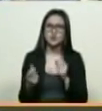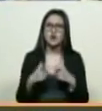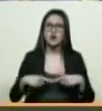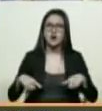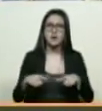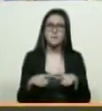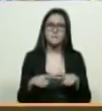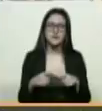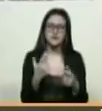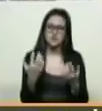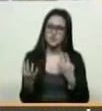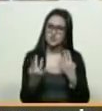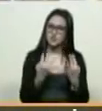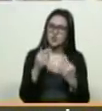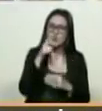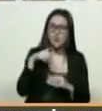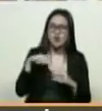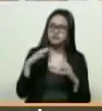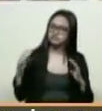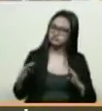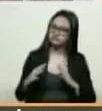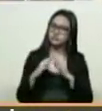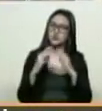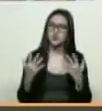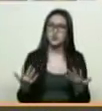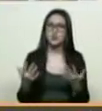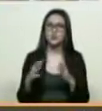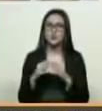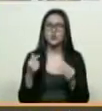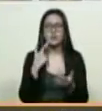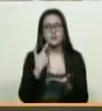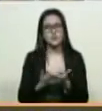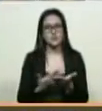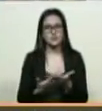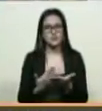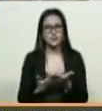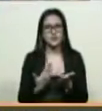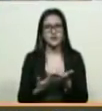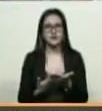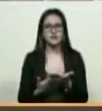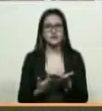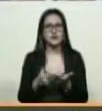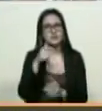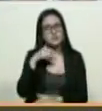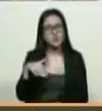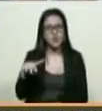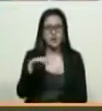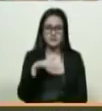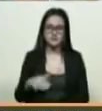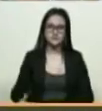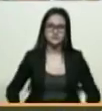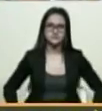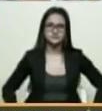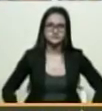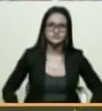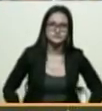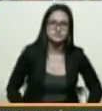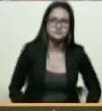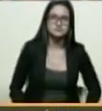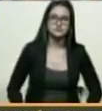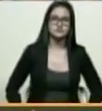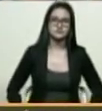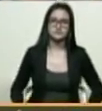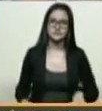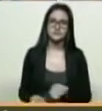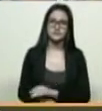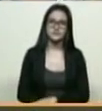espacio para el encuentro del pueblo y para el encuentro, por supuesto, de las propuestas de nuestro poder popular organizado, que forma parte pues de todo